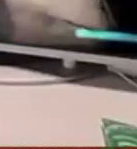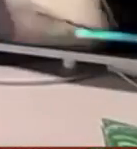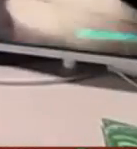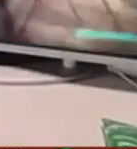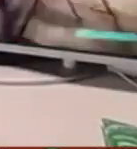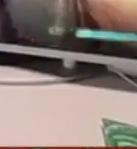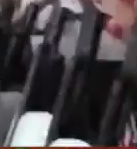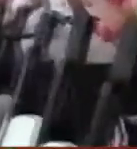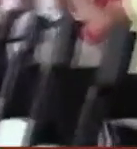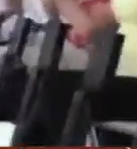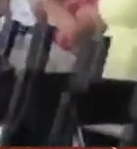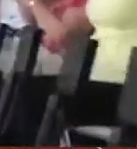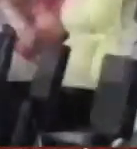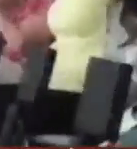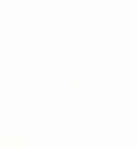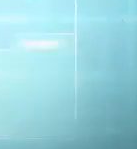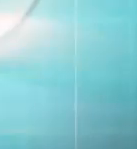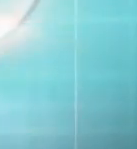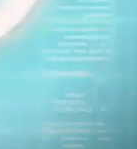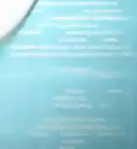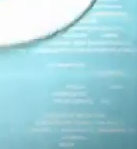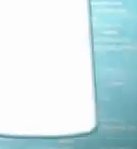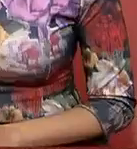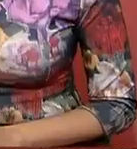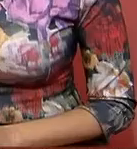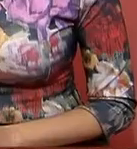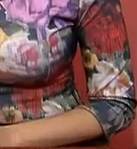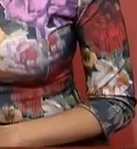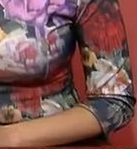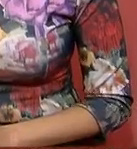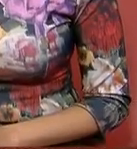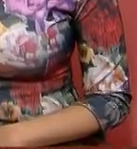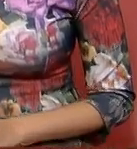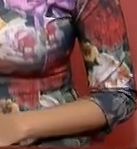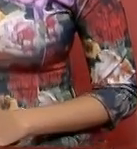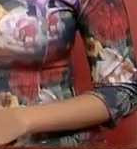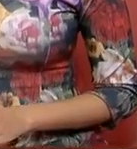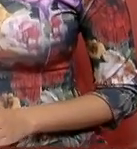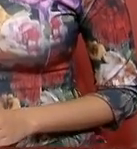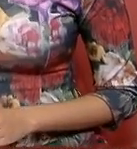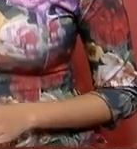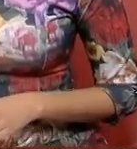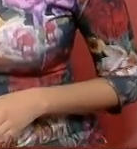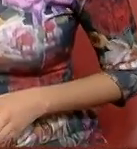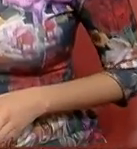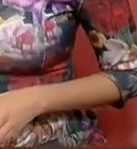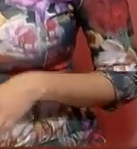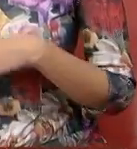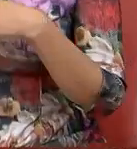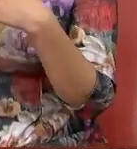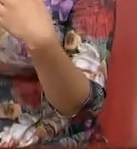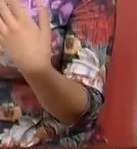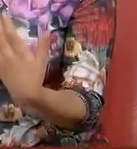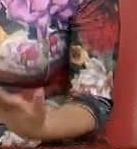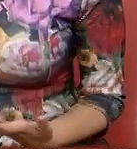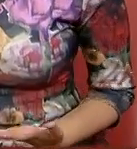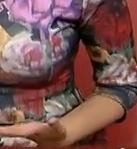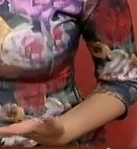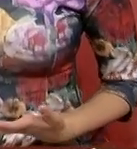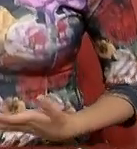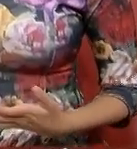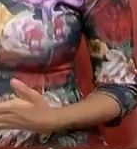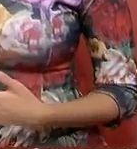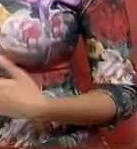o para esta competencia se pretende que sean aplicados posteriormente en la vida real. Por supuesto, pues se trata de un